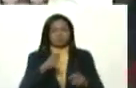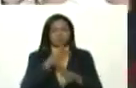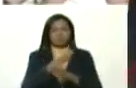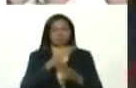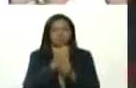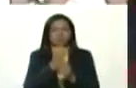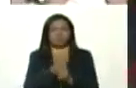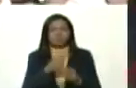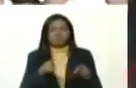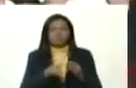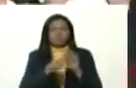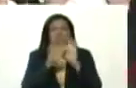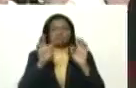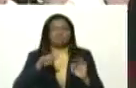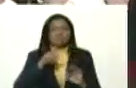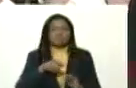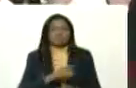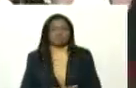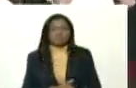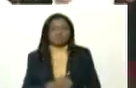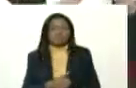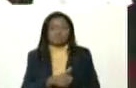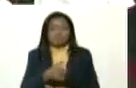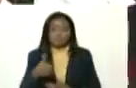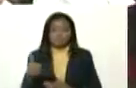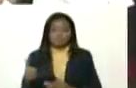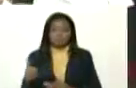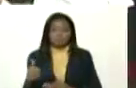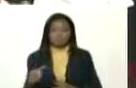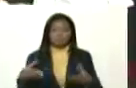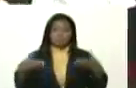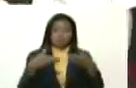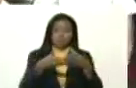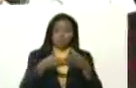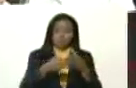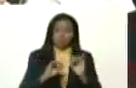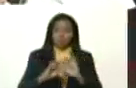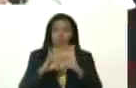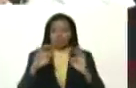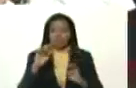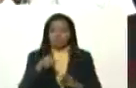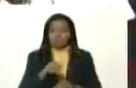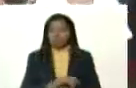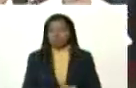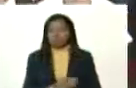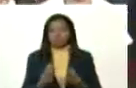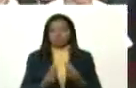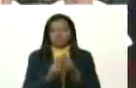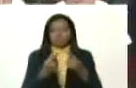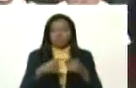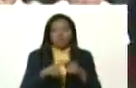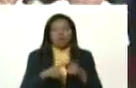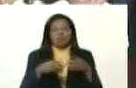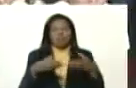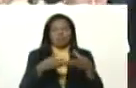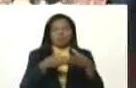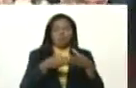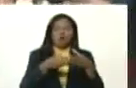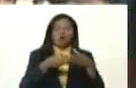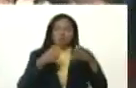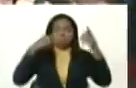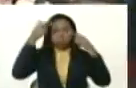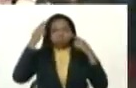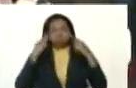con no solamente nosotros, sino también acompañados del partido, acompañados de la UVC, acompañados de los sectores